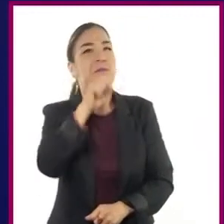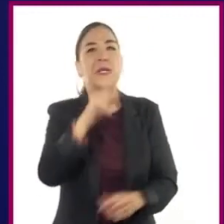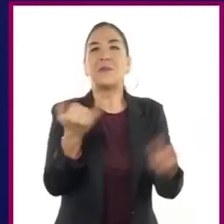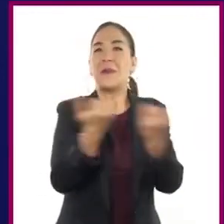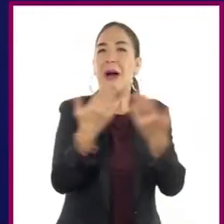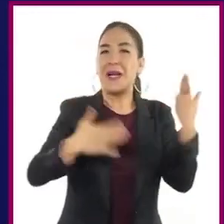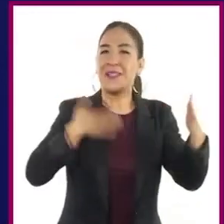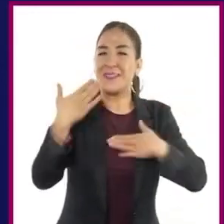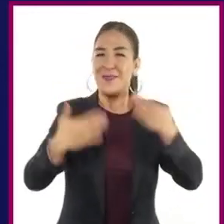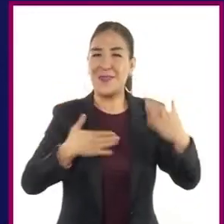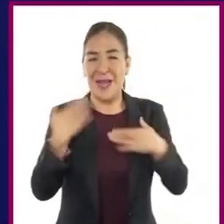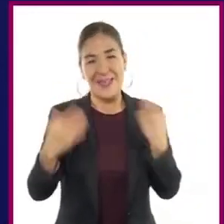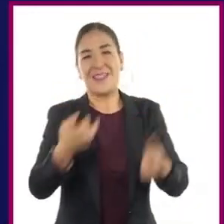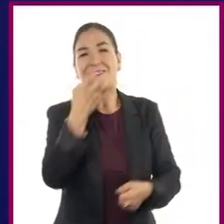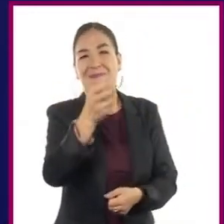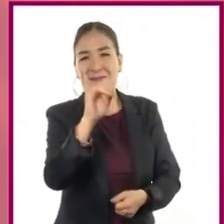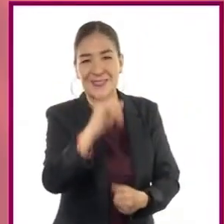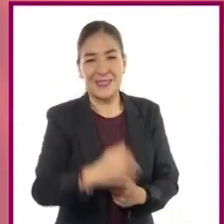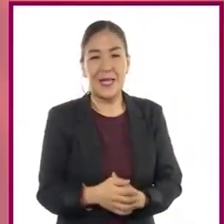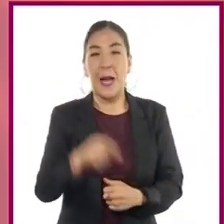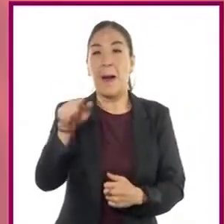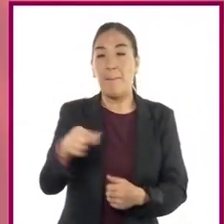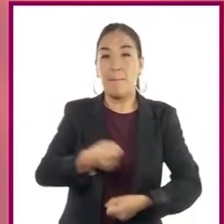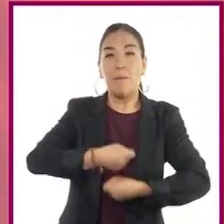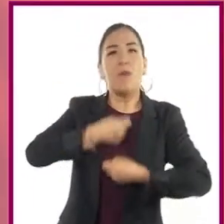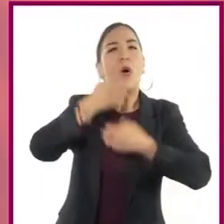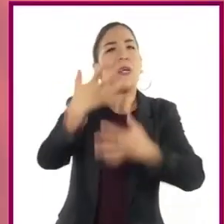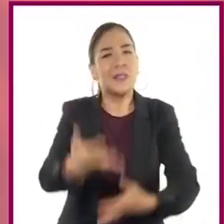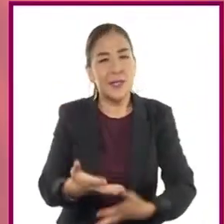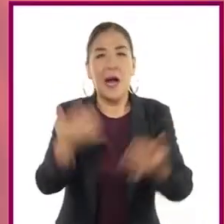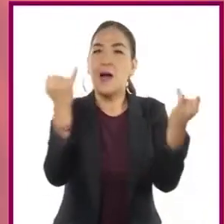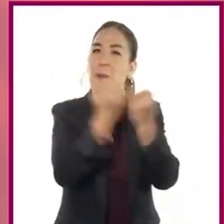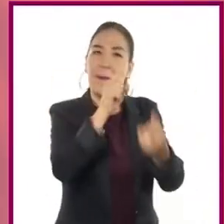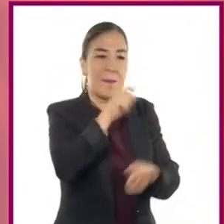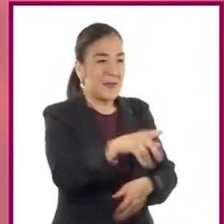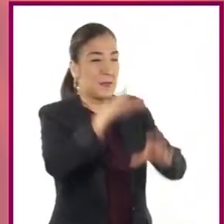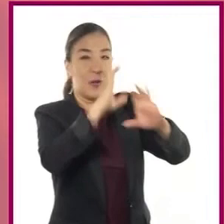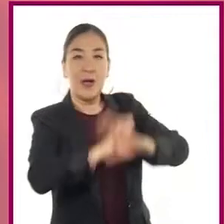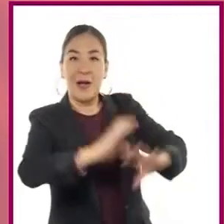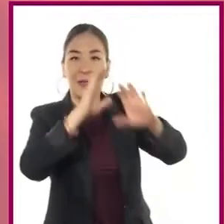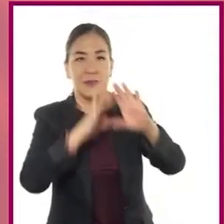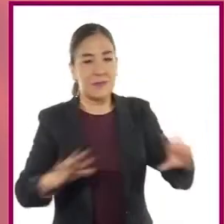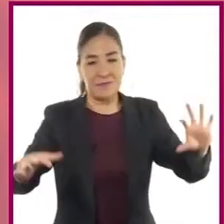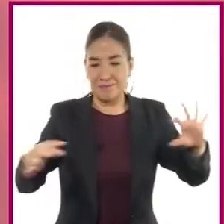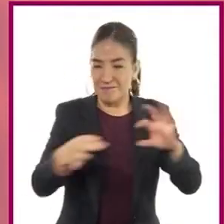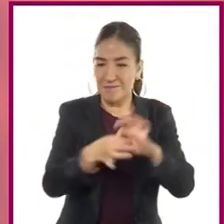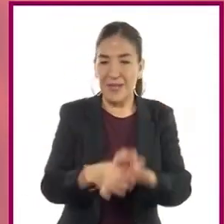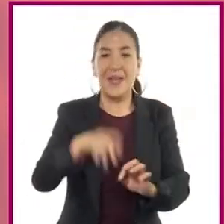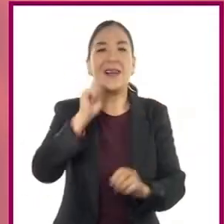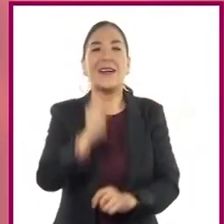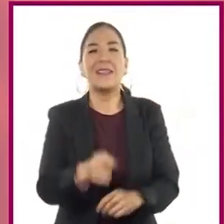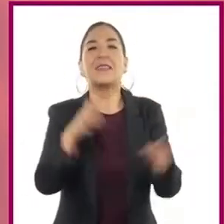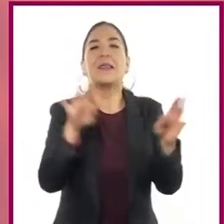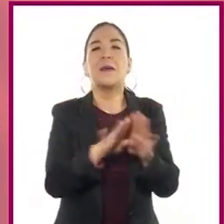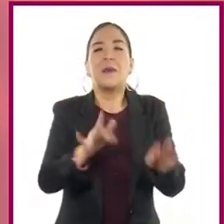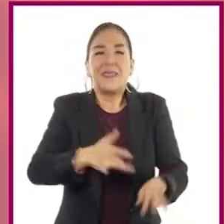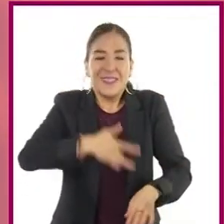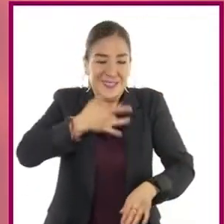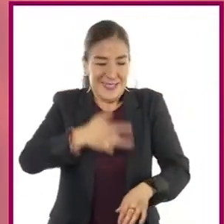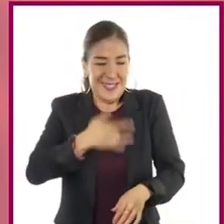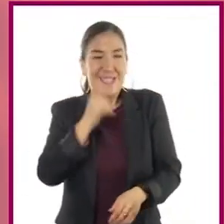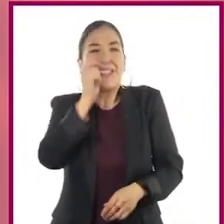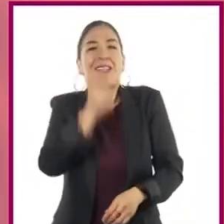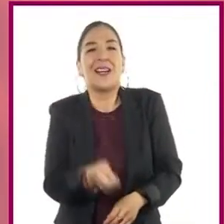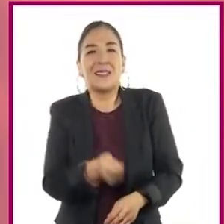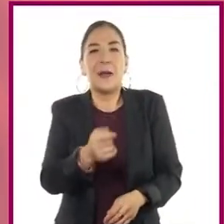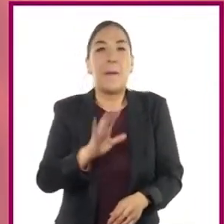disfrutamos. Así es. La poesía, como las canciones, también nos hablan sobre lo que coincide como